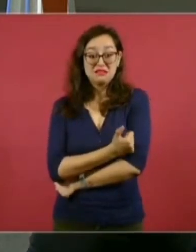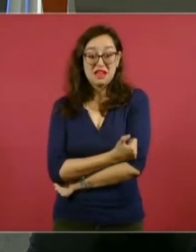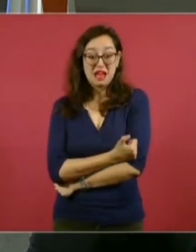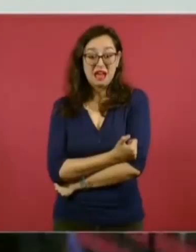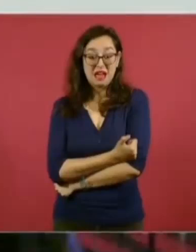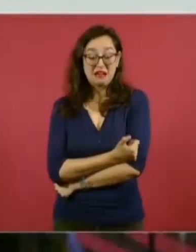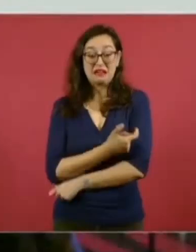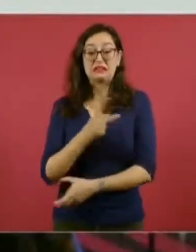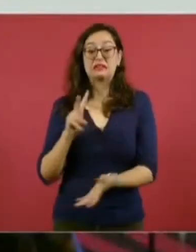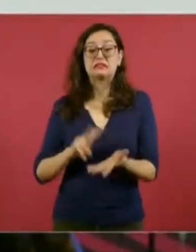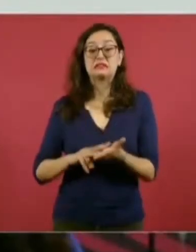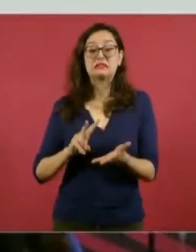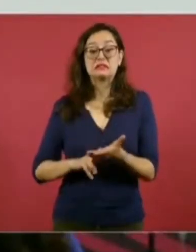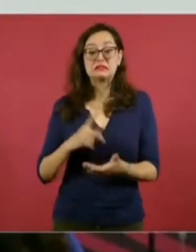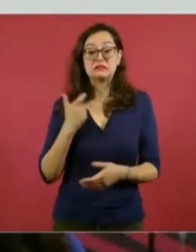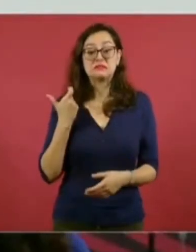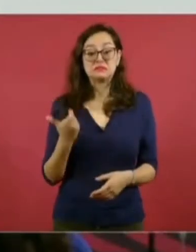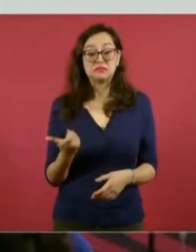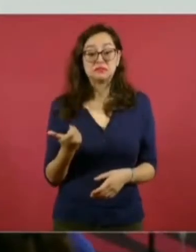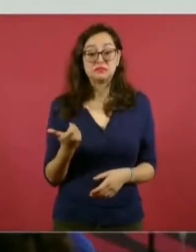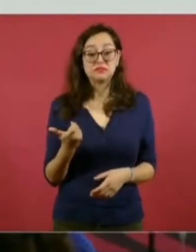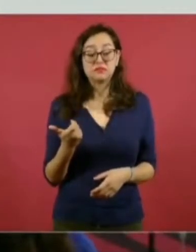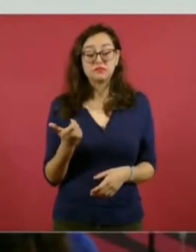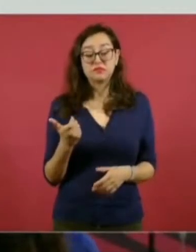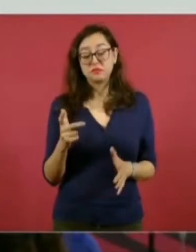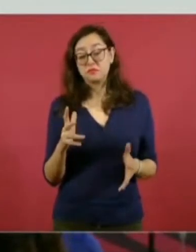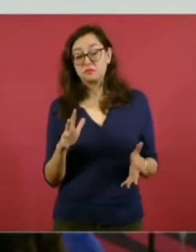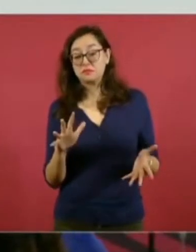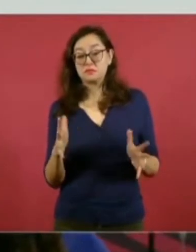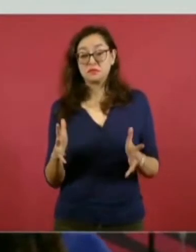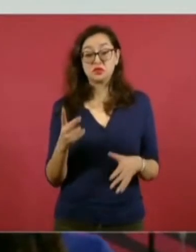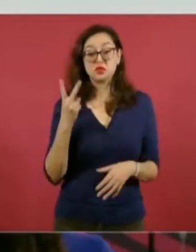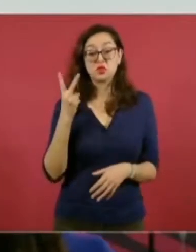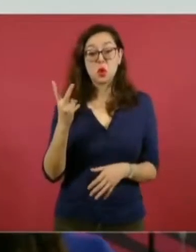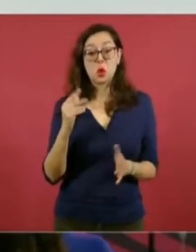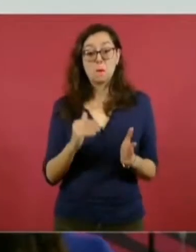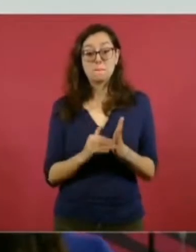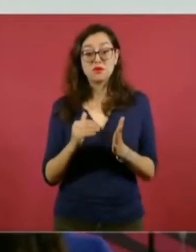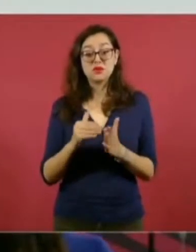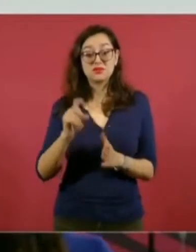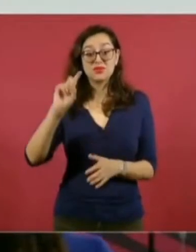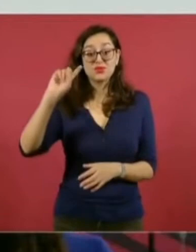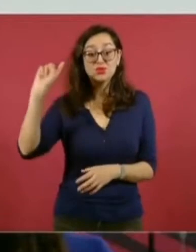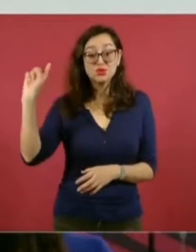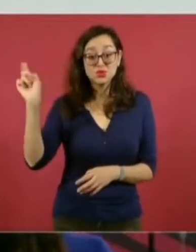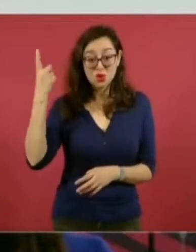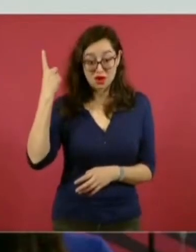con un valor de al menos $2 millones.